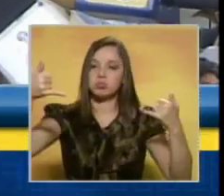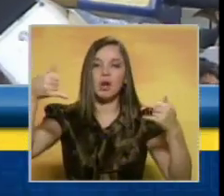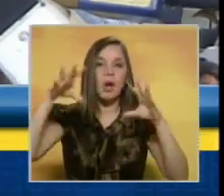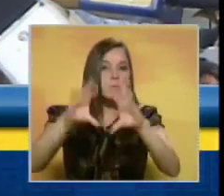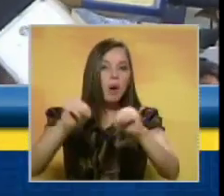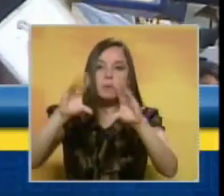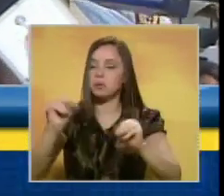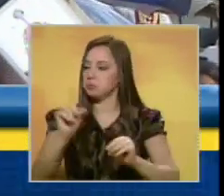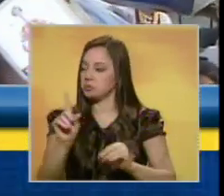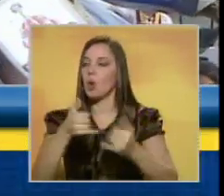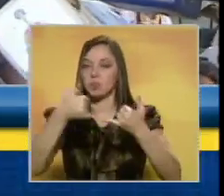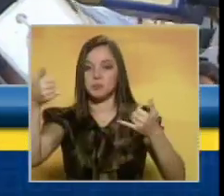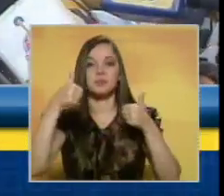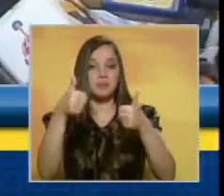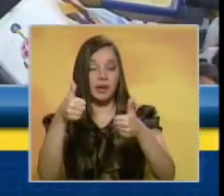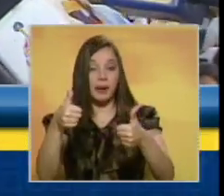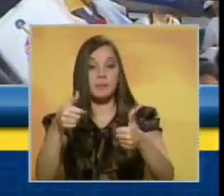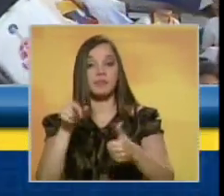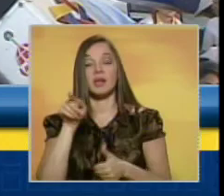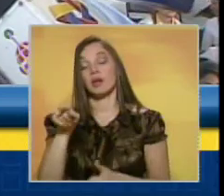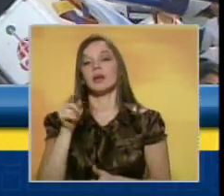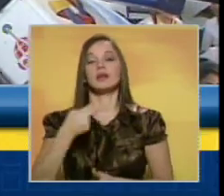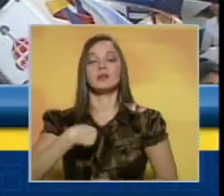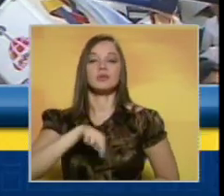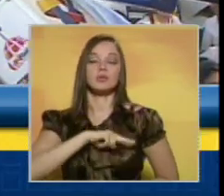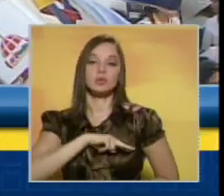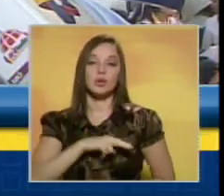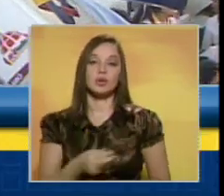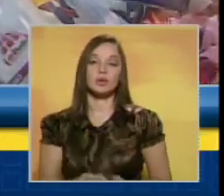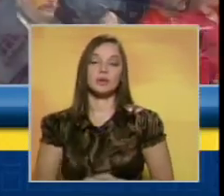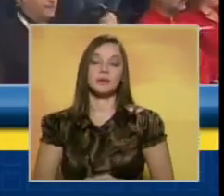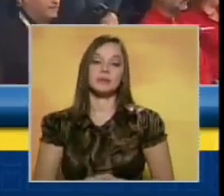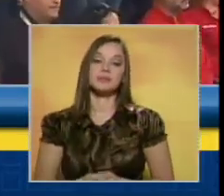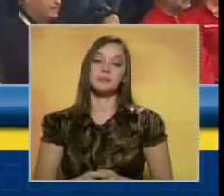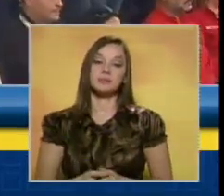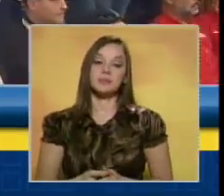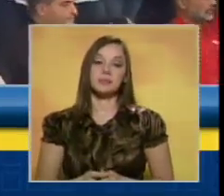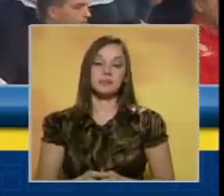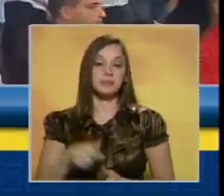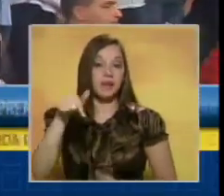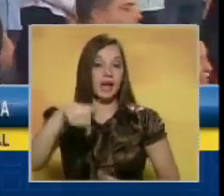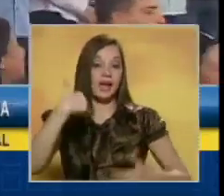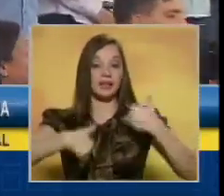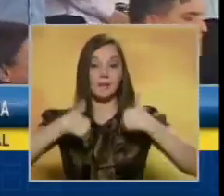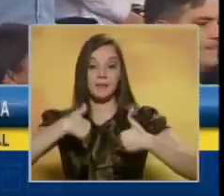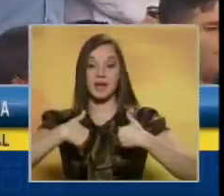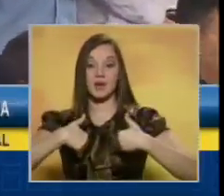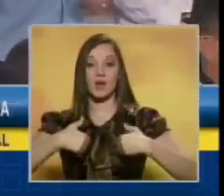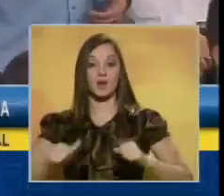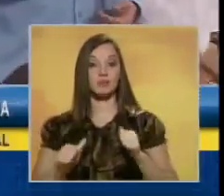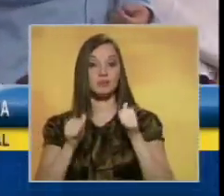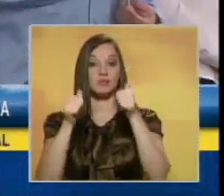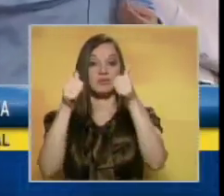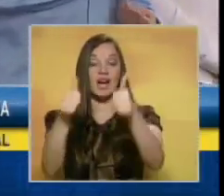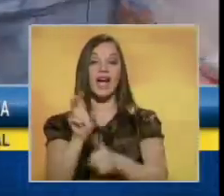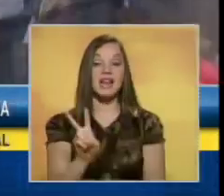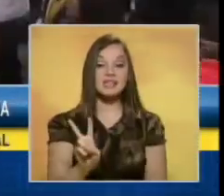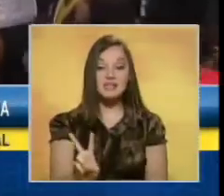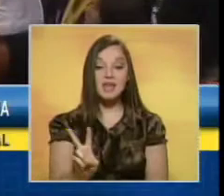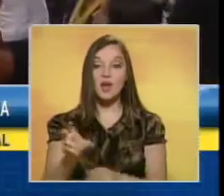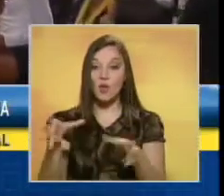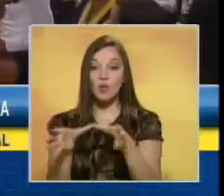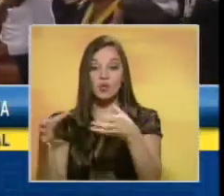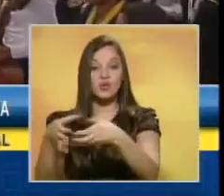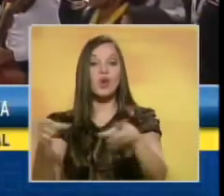Sobre encima de esos valores vamos a tener problemas. Este miércoles, Chacón inauguró el segundo núcleo del Sistema Nacional